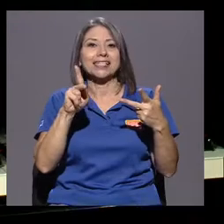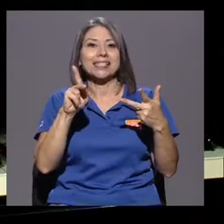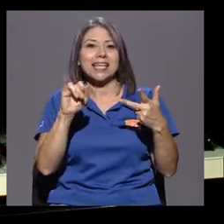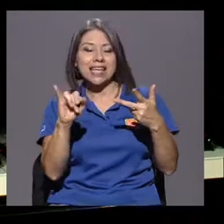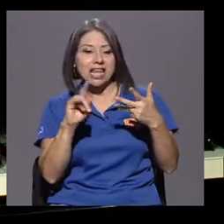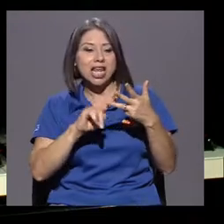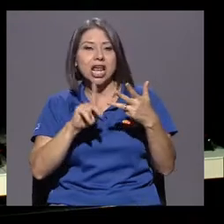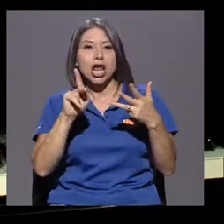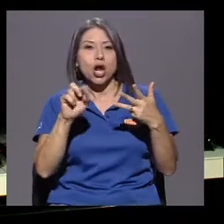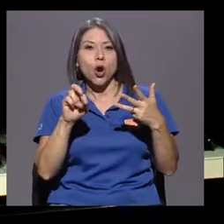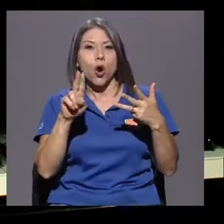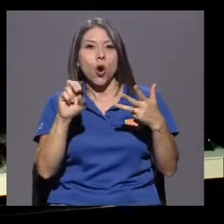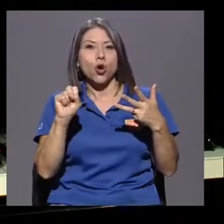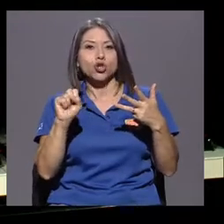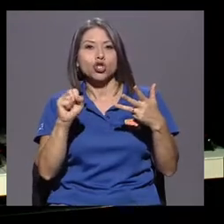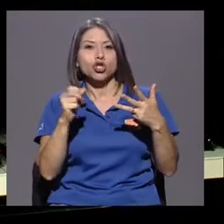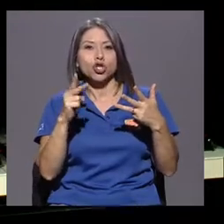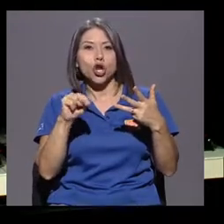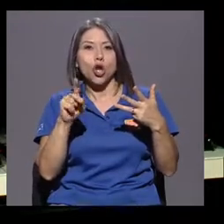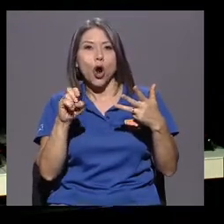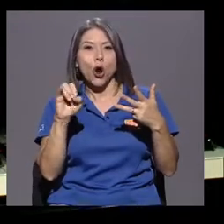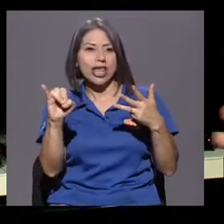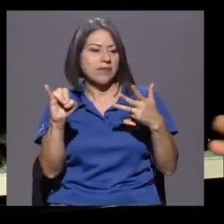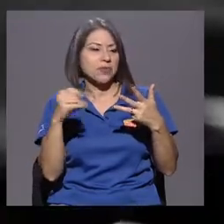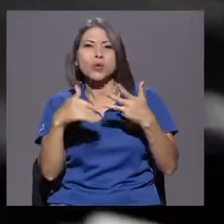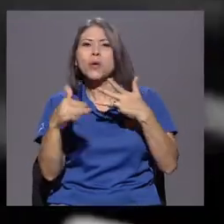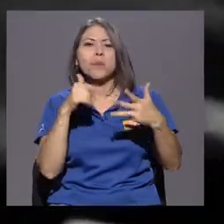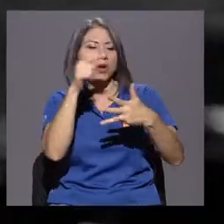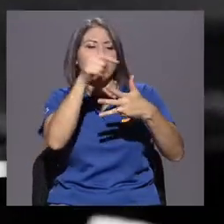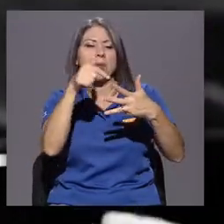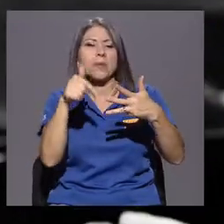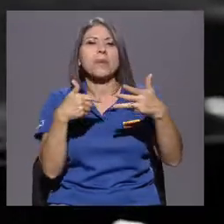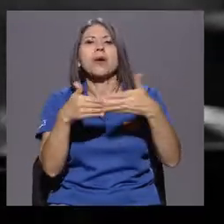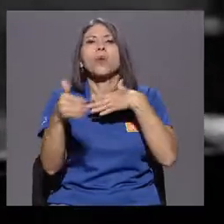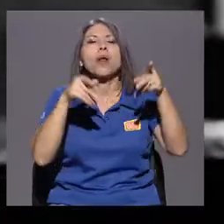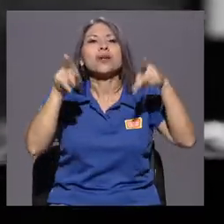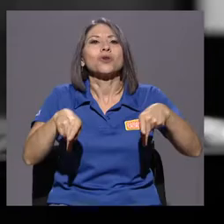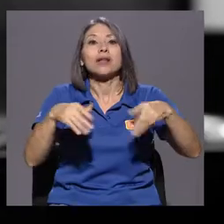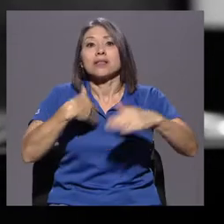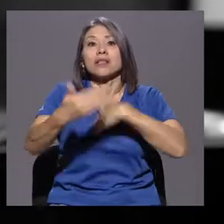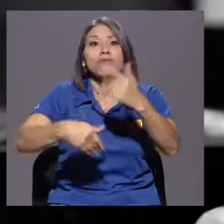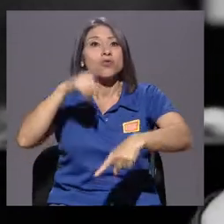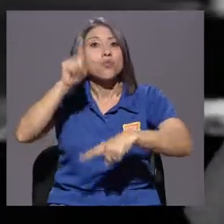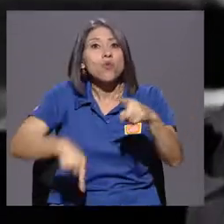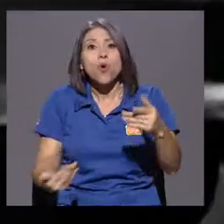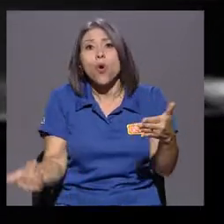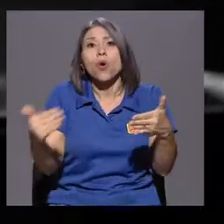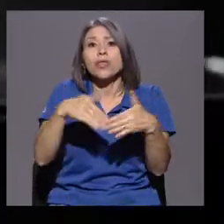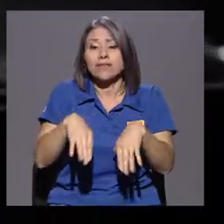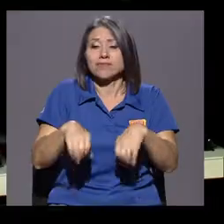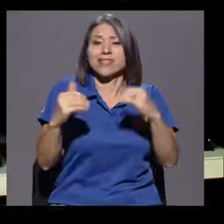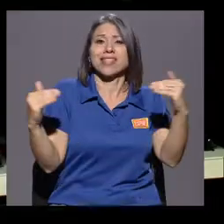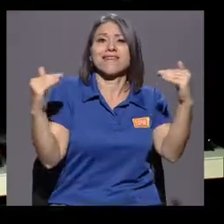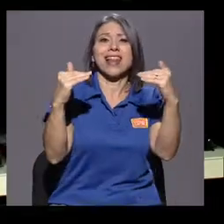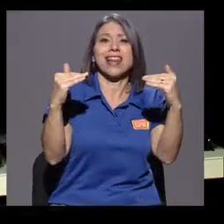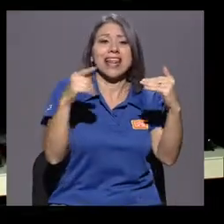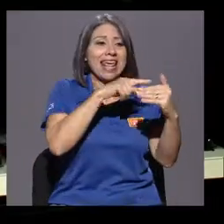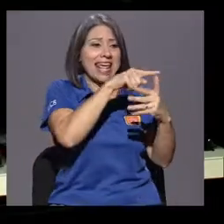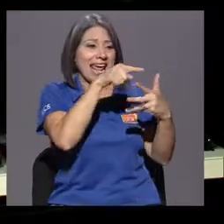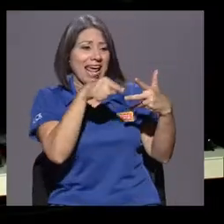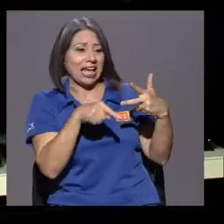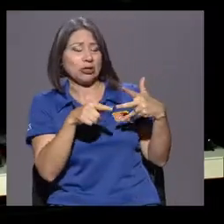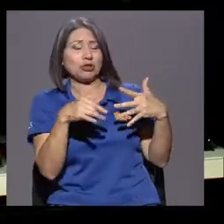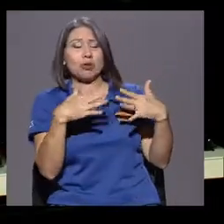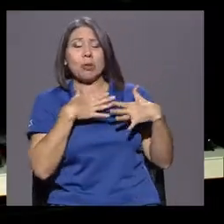el que fuese jamás pudo volver a reencontrar su nivel los dejaba falseados en su autoestima